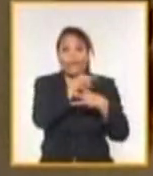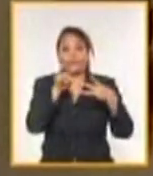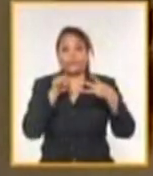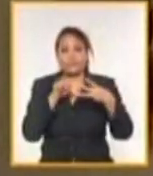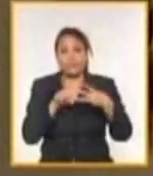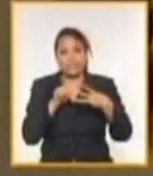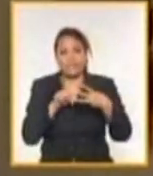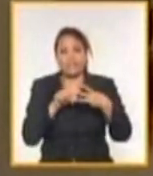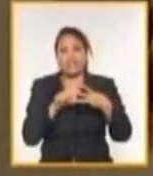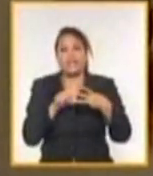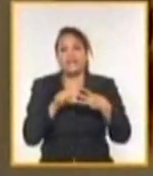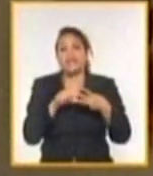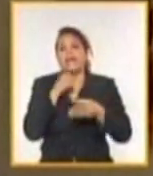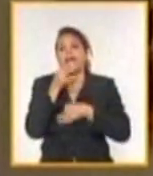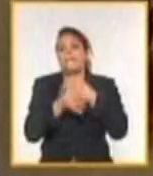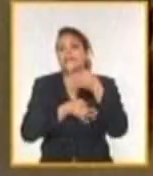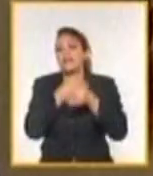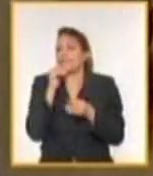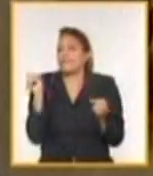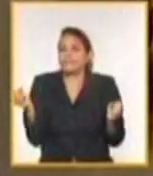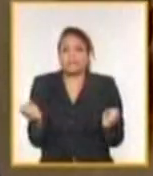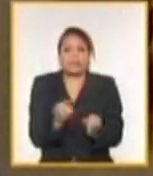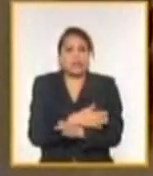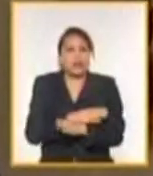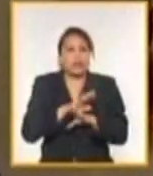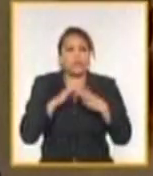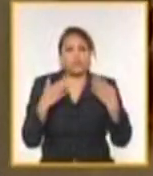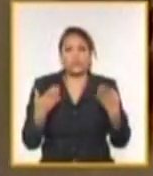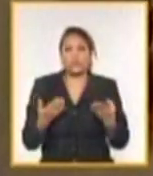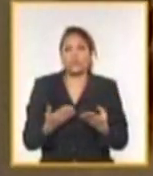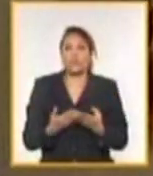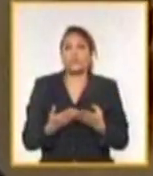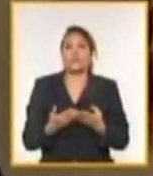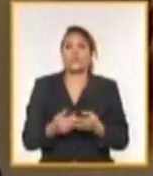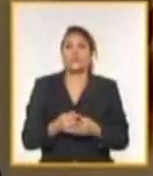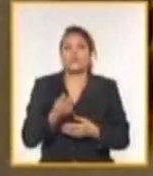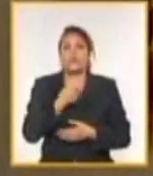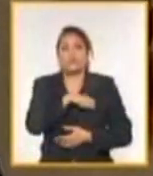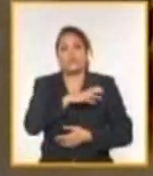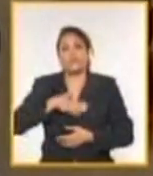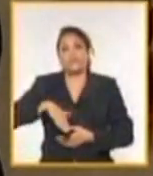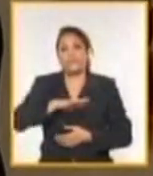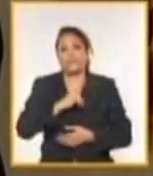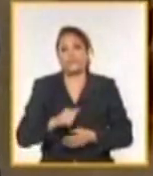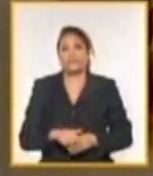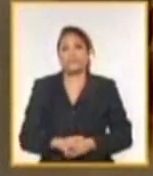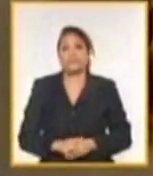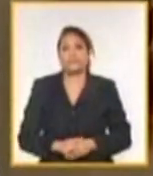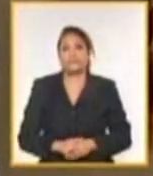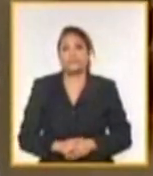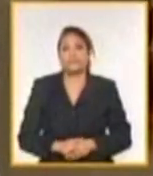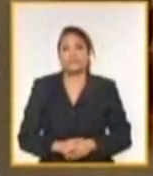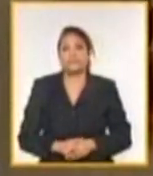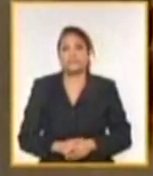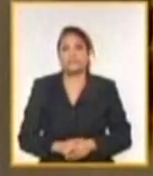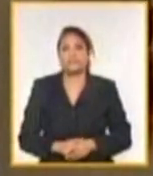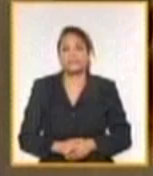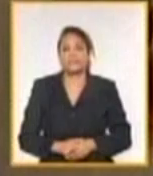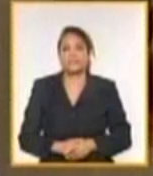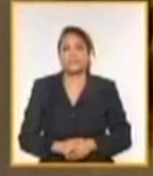en el lenguaje que habla el pueblo. Y un detalle para